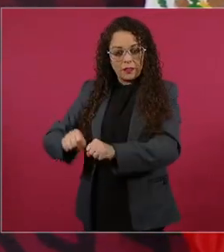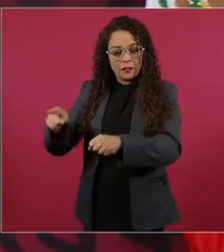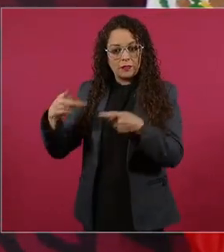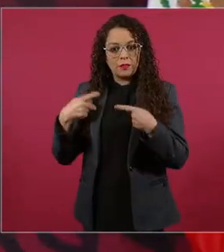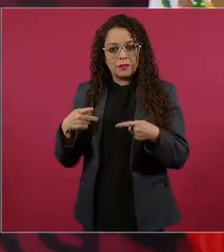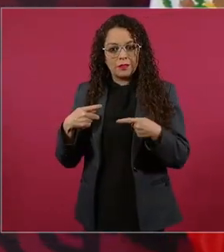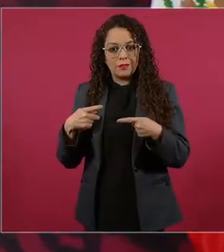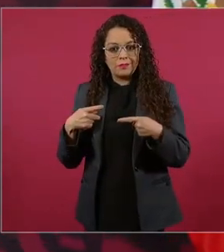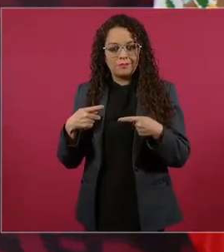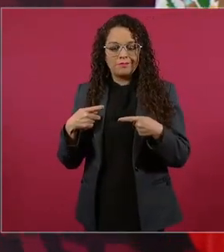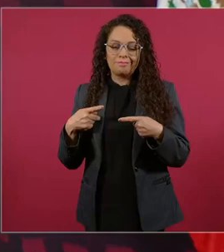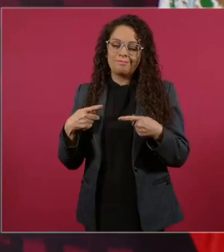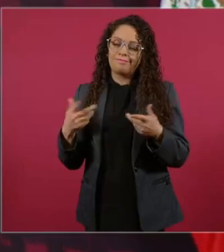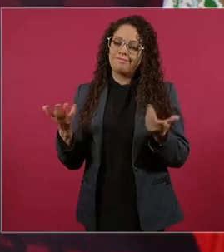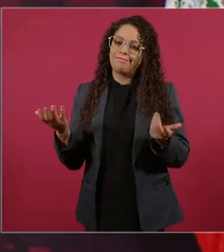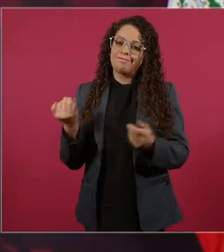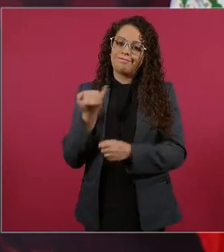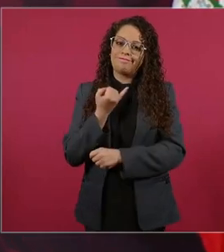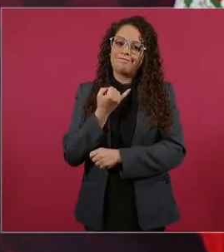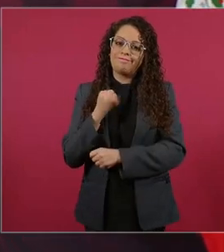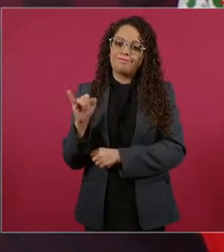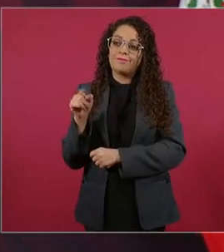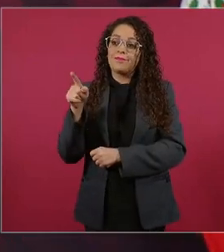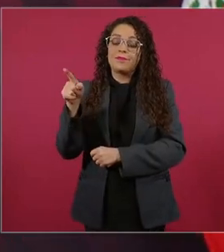la excusa.